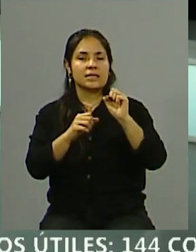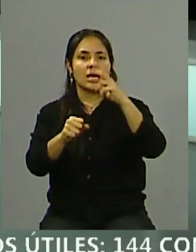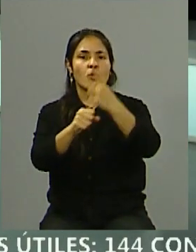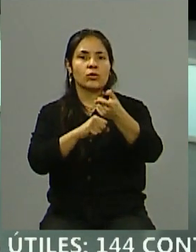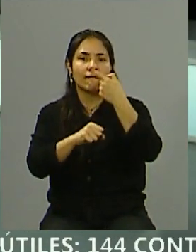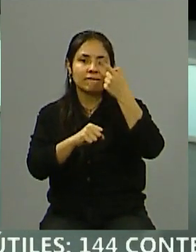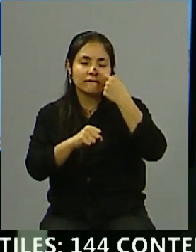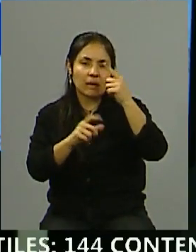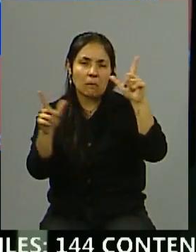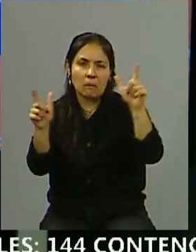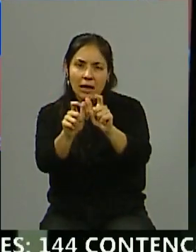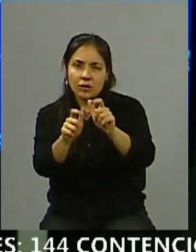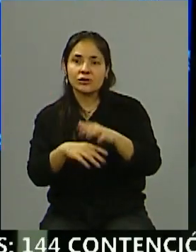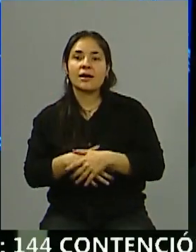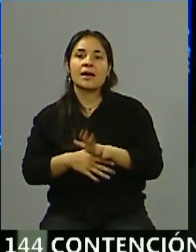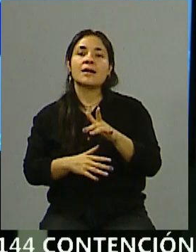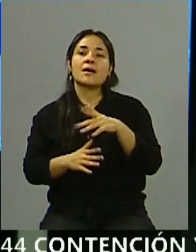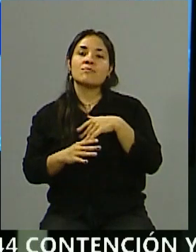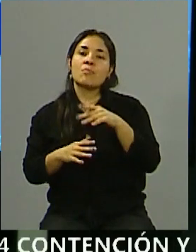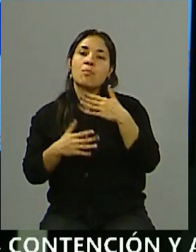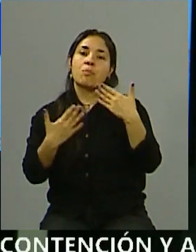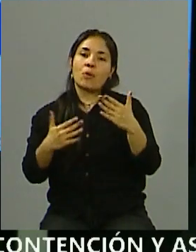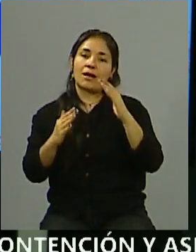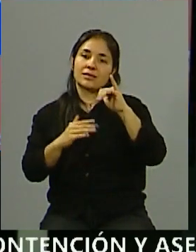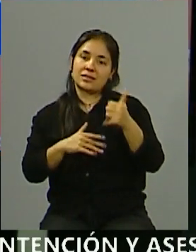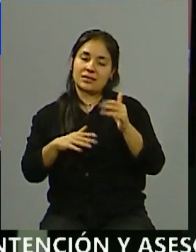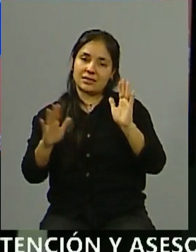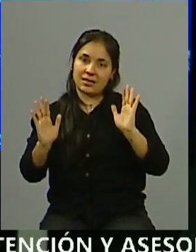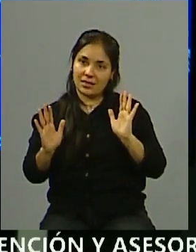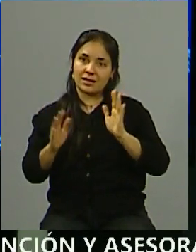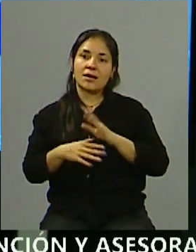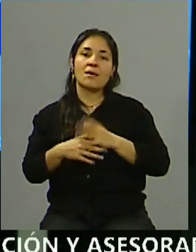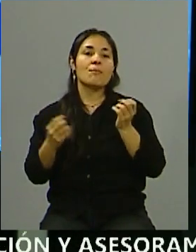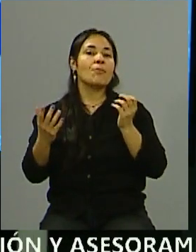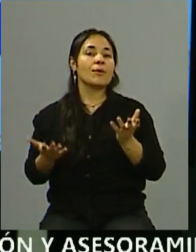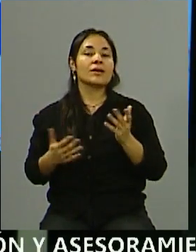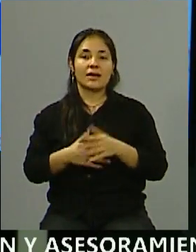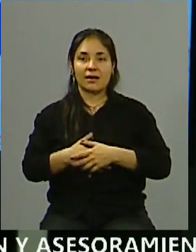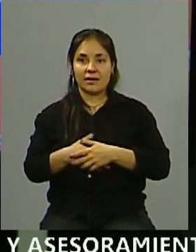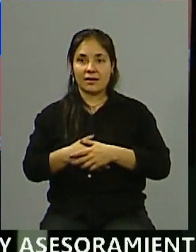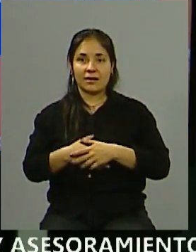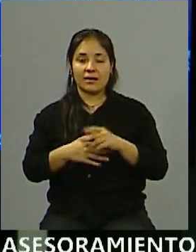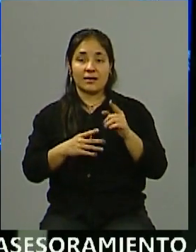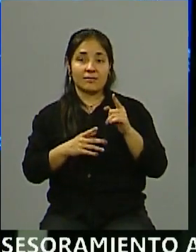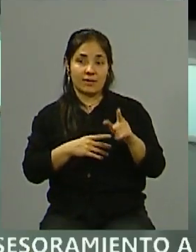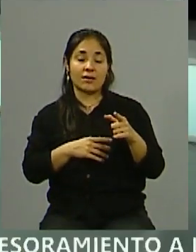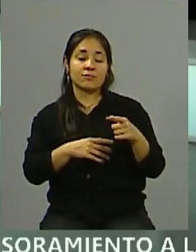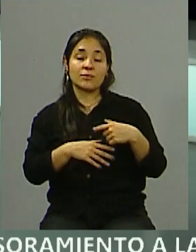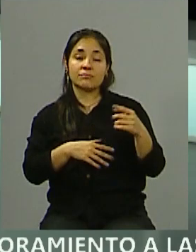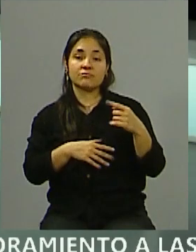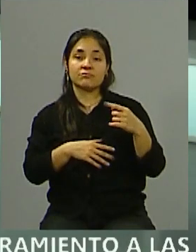debate. Efectivamente, es una hipótesis fundamentalmente a partir de entender esto que hablábamos inicialmente